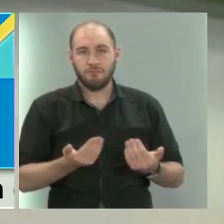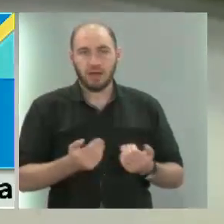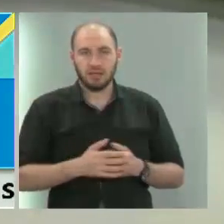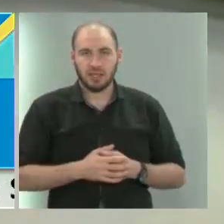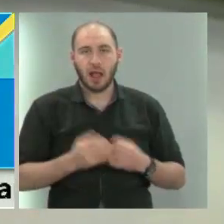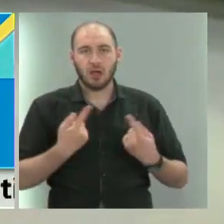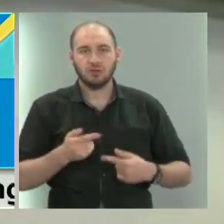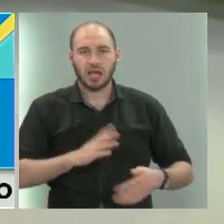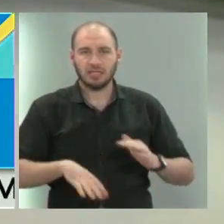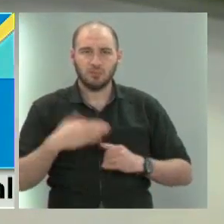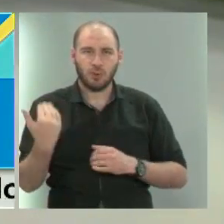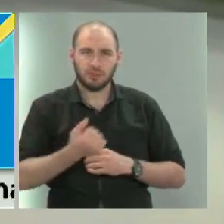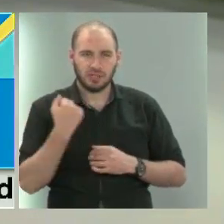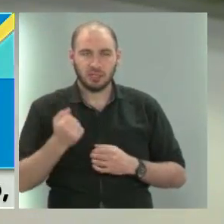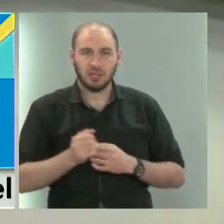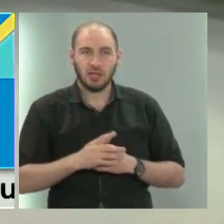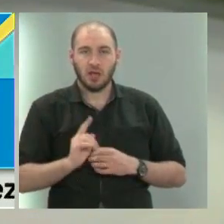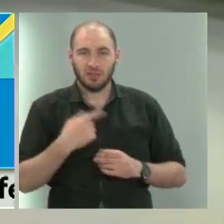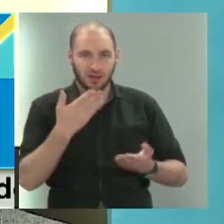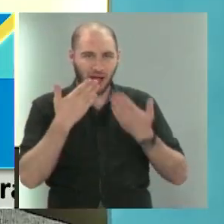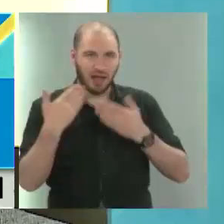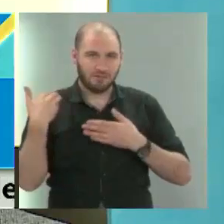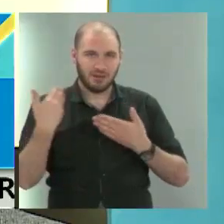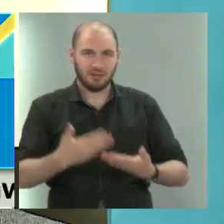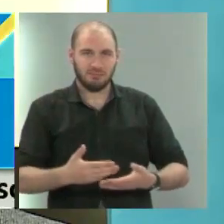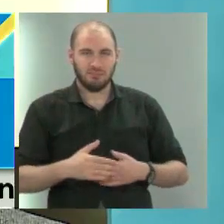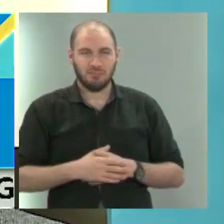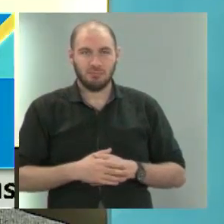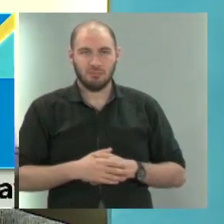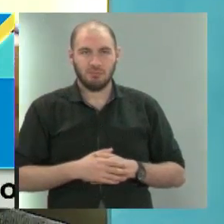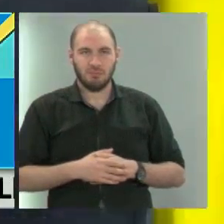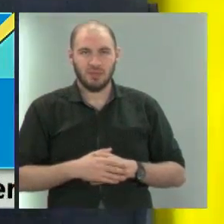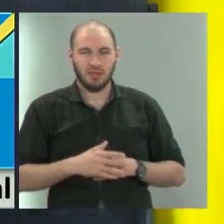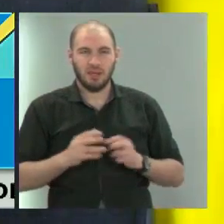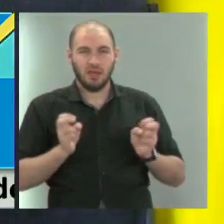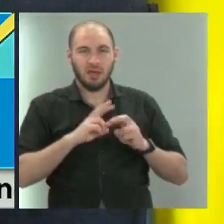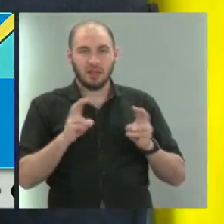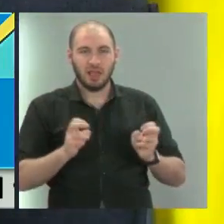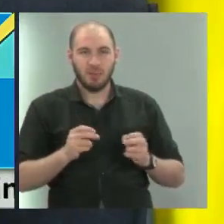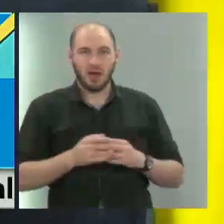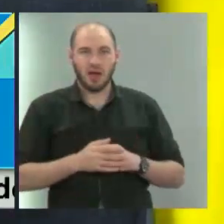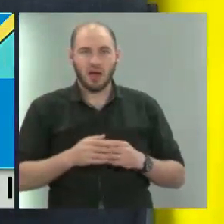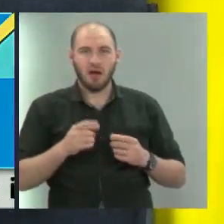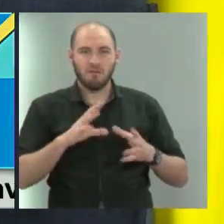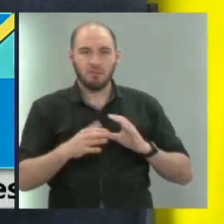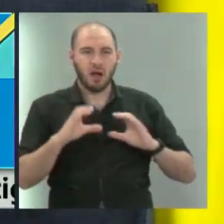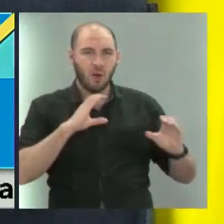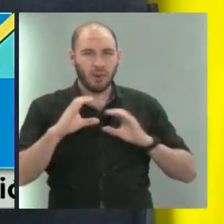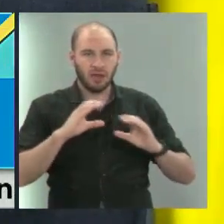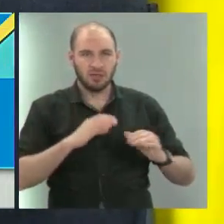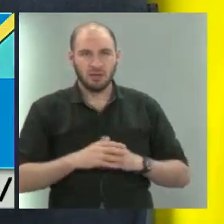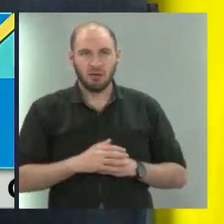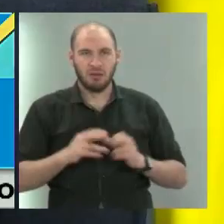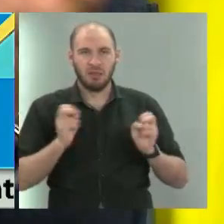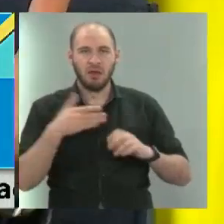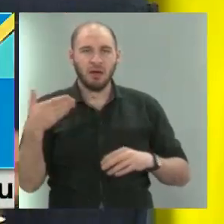una acción fundamental que la hemos estado diciendo acá, respecto a esos vasos comunicantes, respecto a